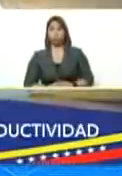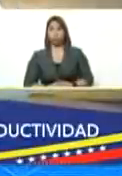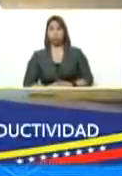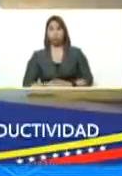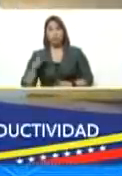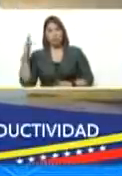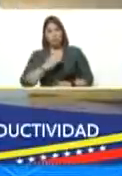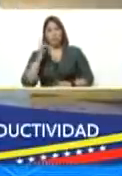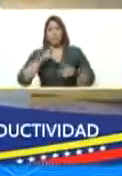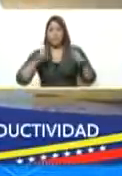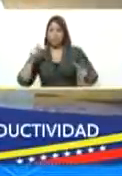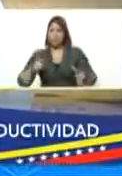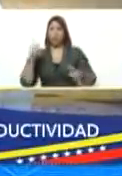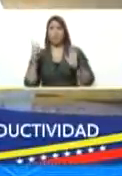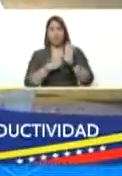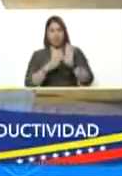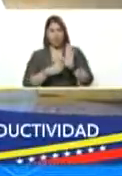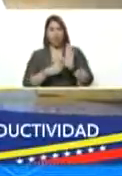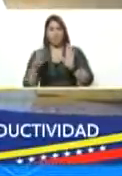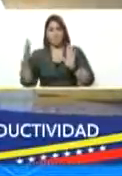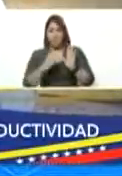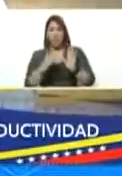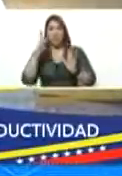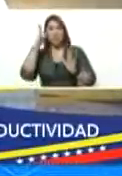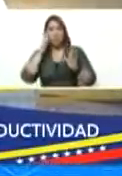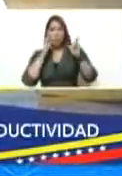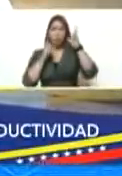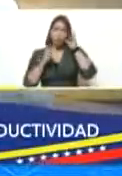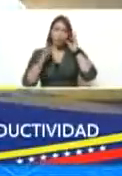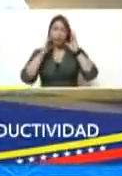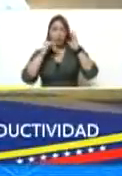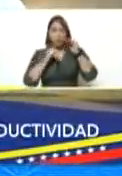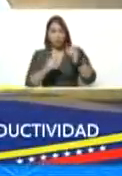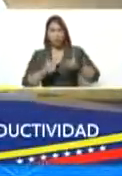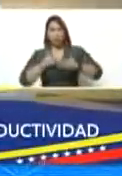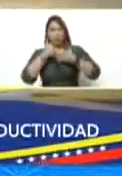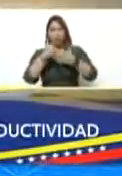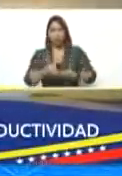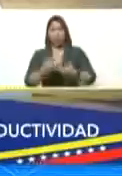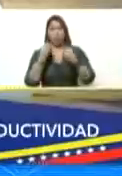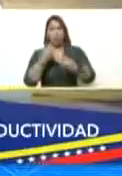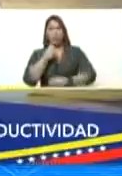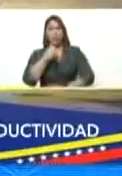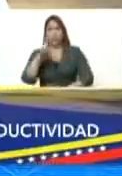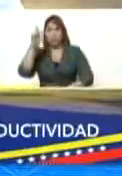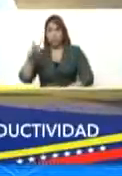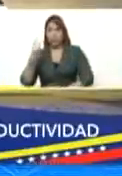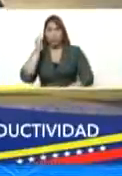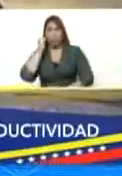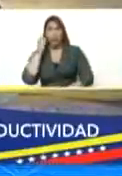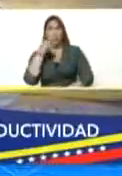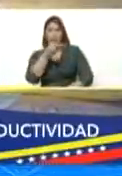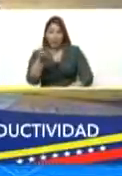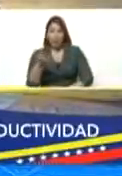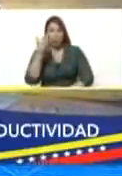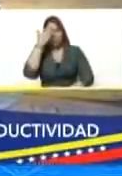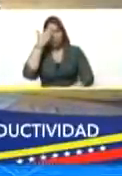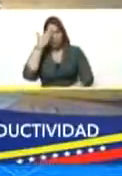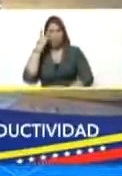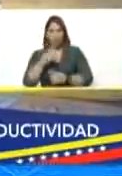venga gente que de verdad venga a escuchar, a atender, a ayudar. Como dice Rosa, ellos saben lo que hay que